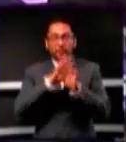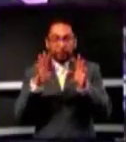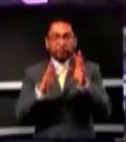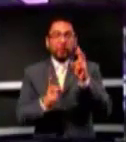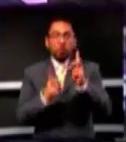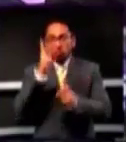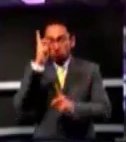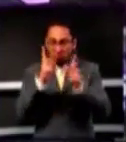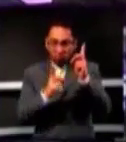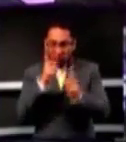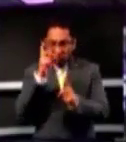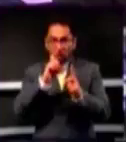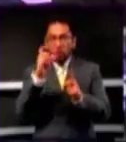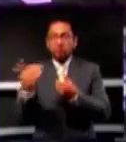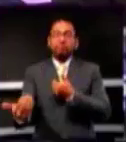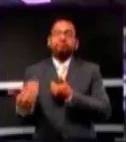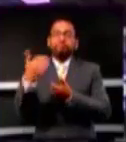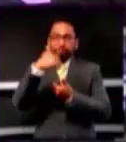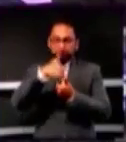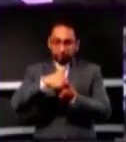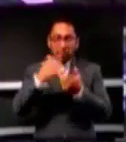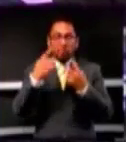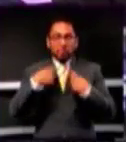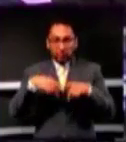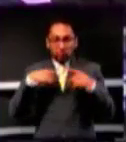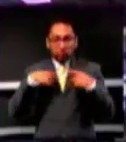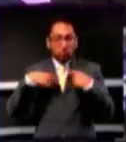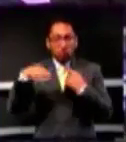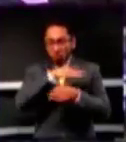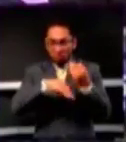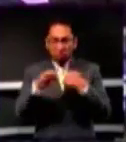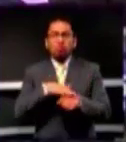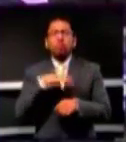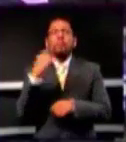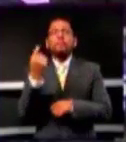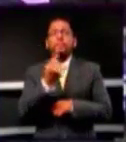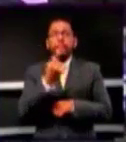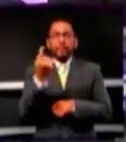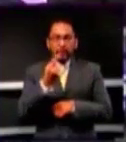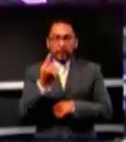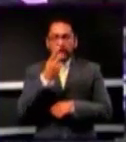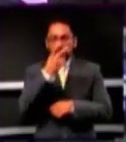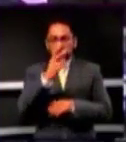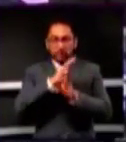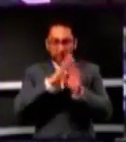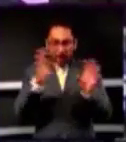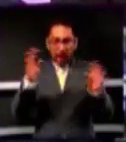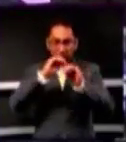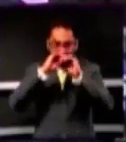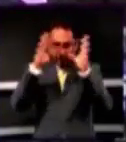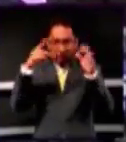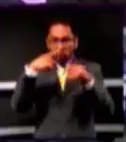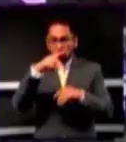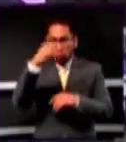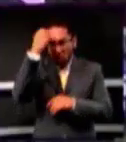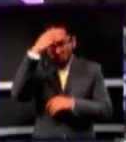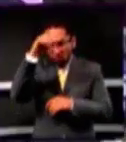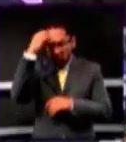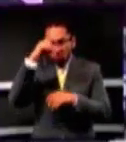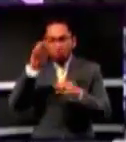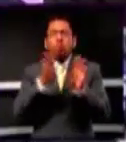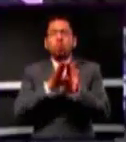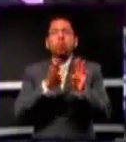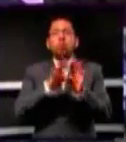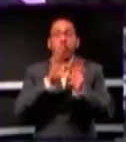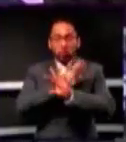duda, que acudan con nosotros todos los contribuyentes, porque en ese momento le aclaramos cómo está su opinión de cumplimiento y a